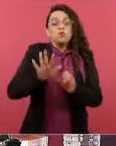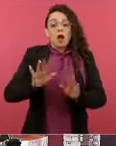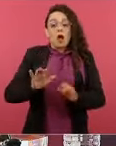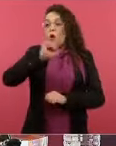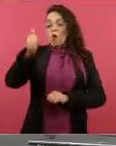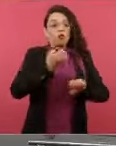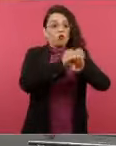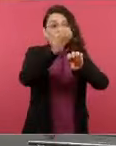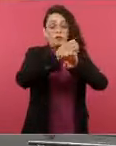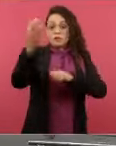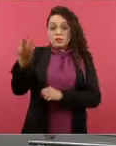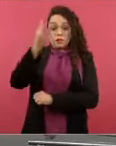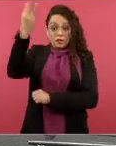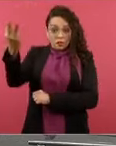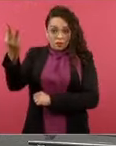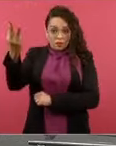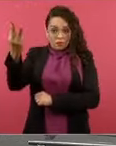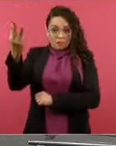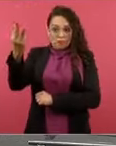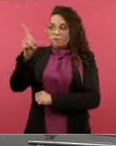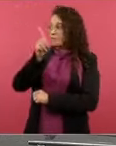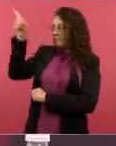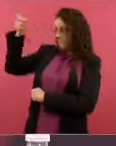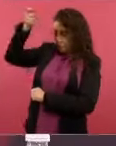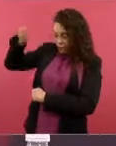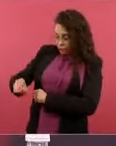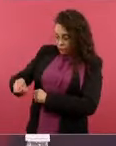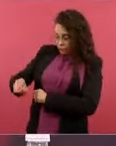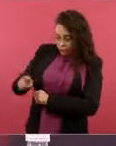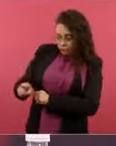de acuerdo a lo que pase jurídicamente.